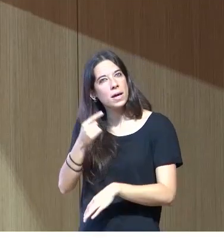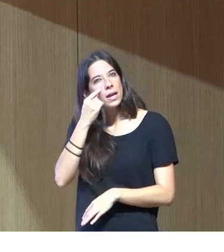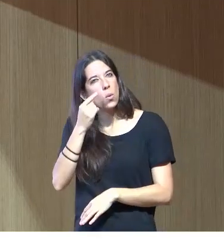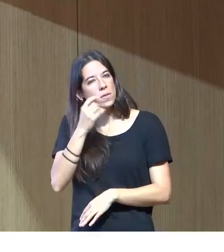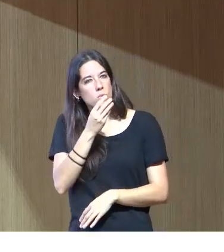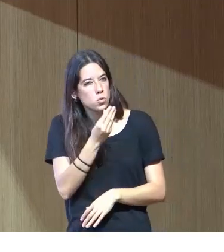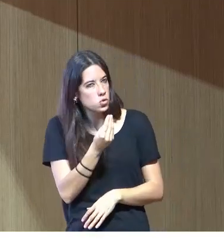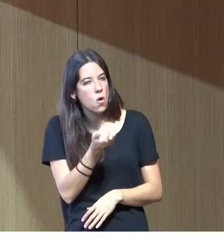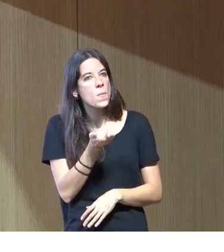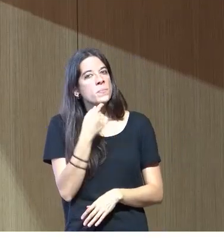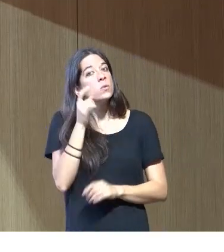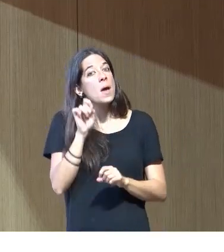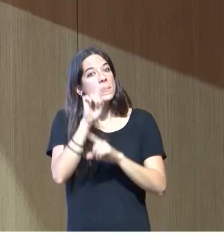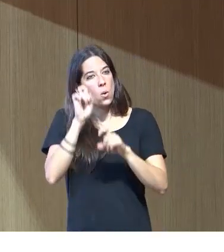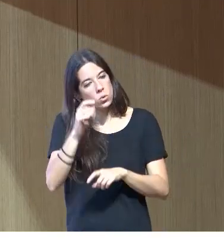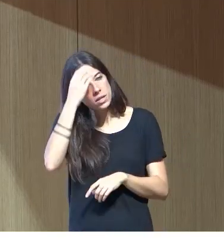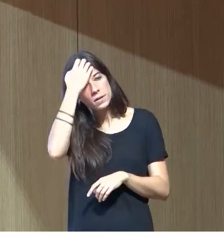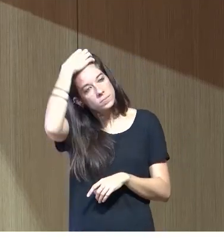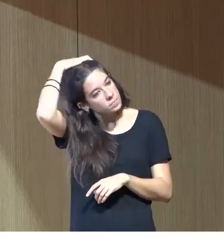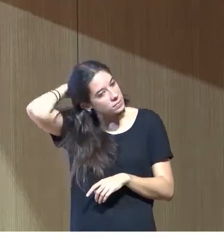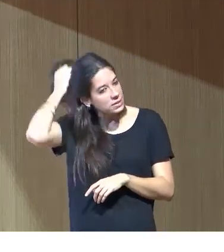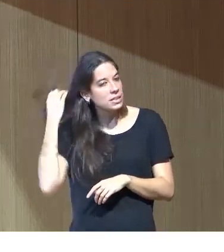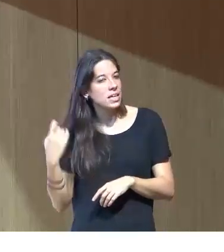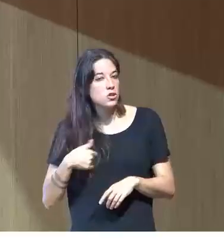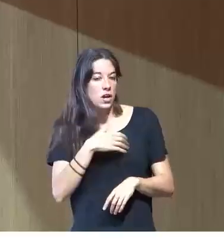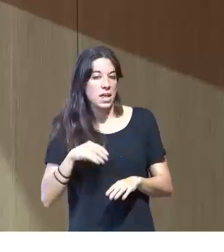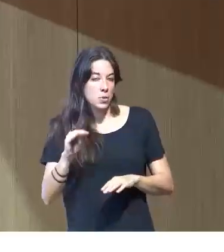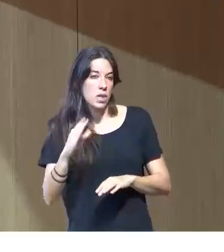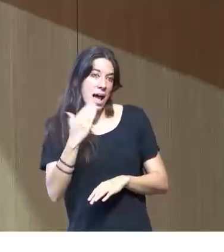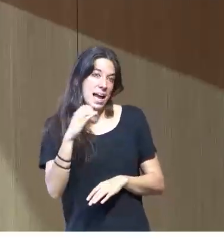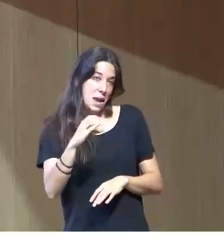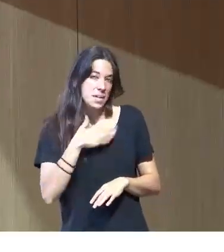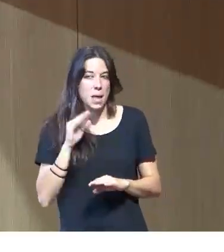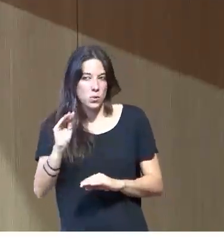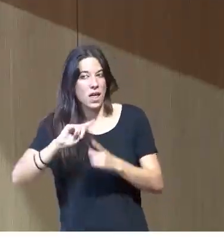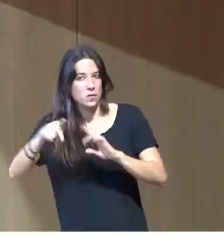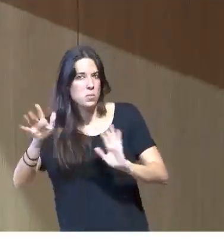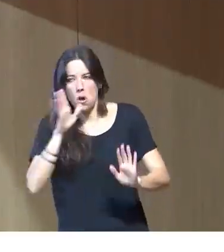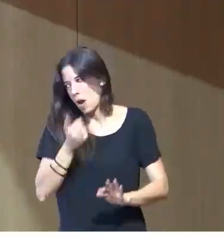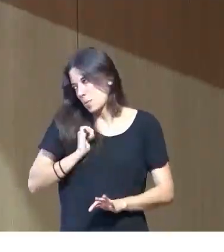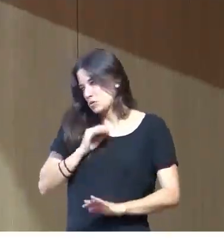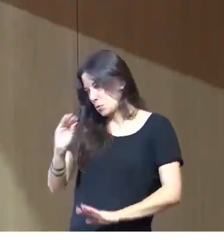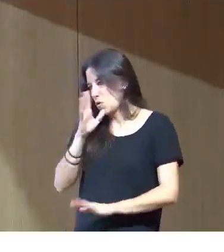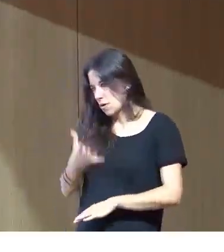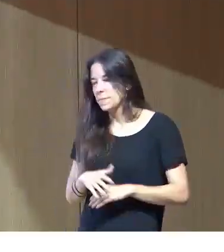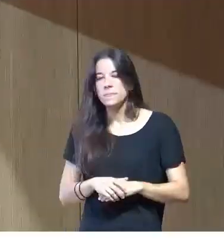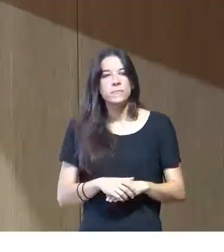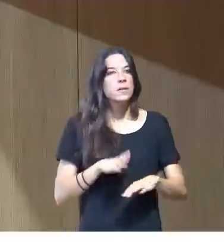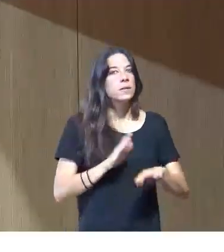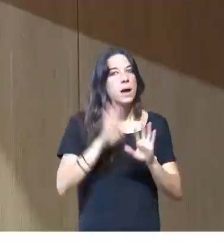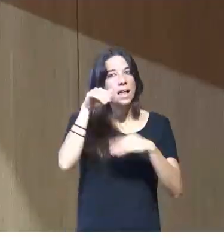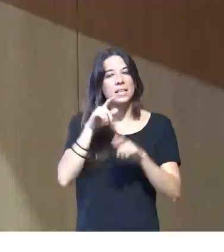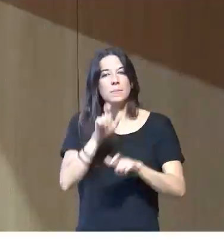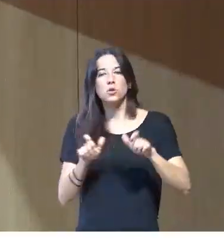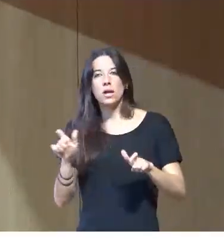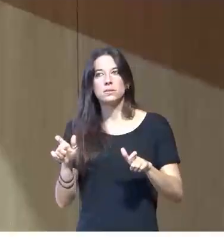una pregunta que le pensaba hacer a Carmen después pero se la voy a hacer ahora porque claro para poder atender a los